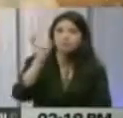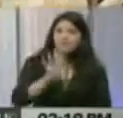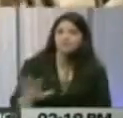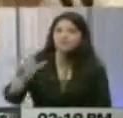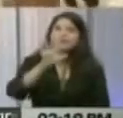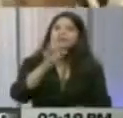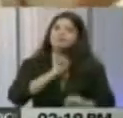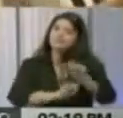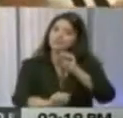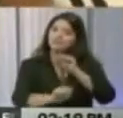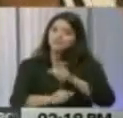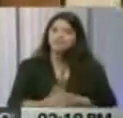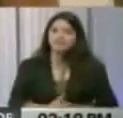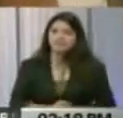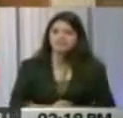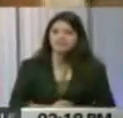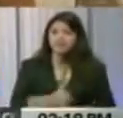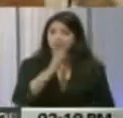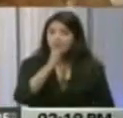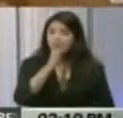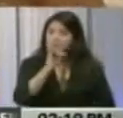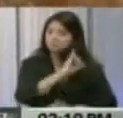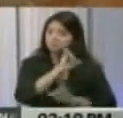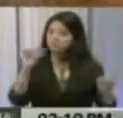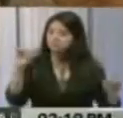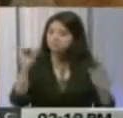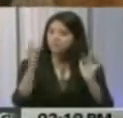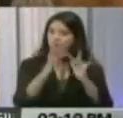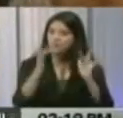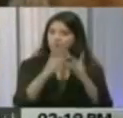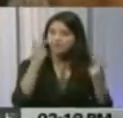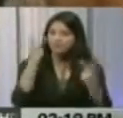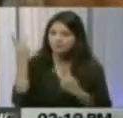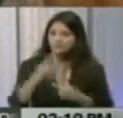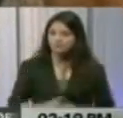en defensa de la humanidad. Con esta información nosotros vamos a retornar nuevamente al estudio. Adelante.